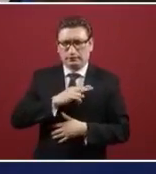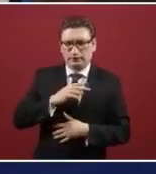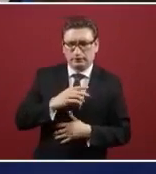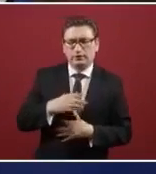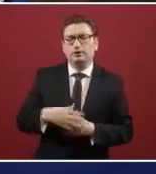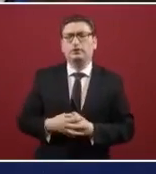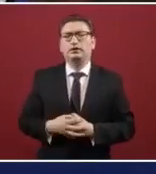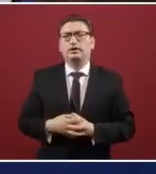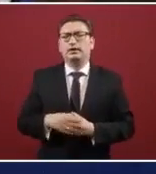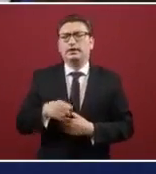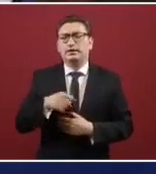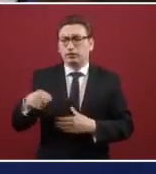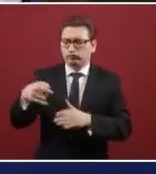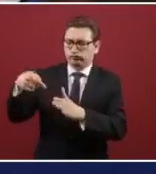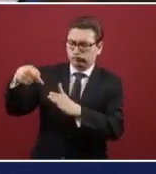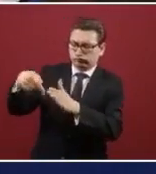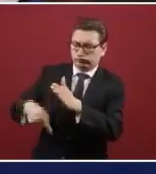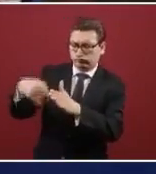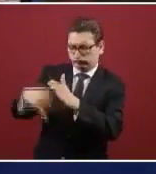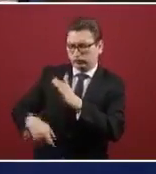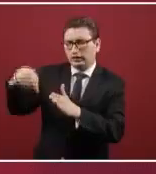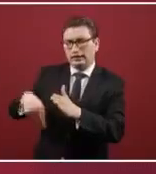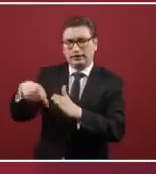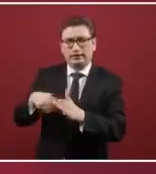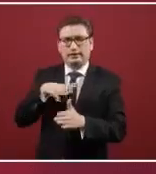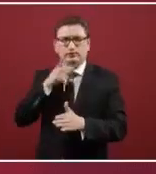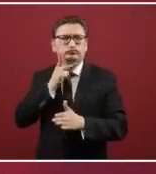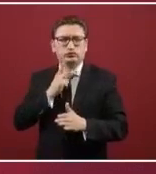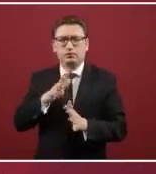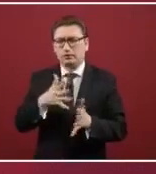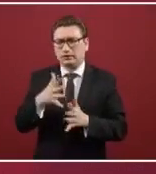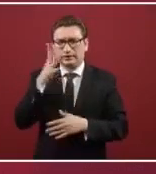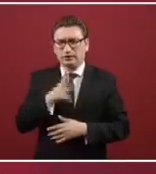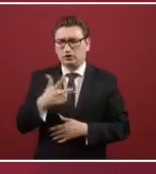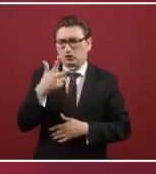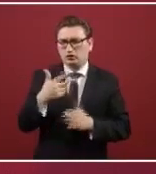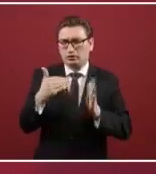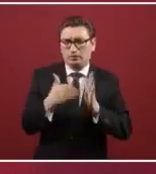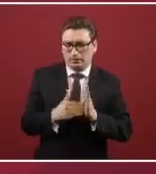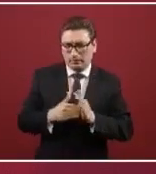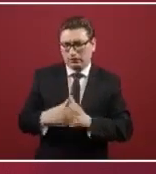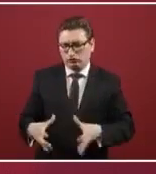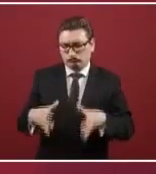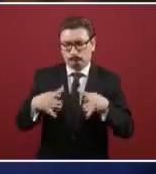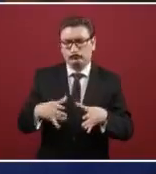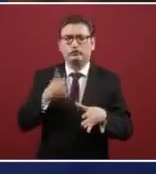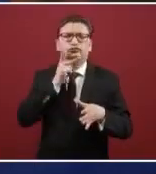de Zama. Y este pozo está produciendo casi 8,000 barriles diarios de